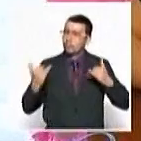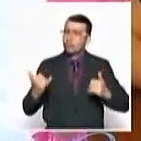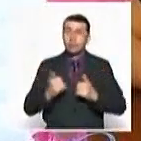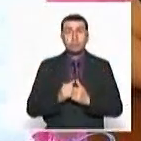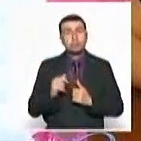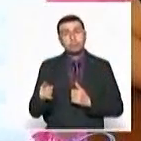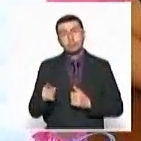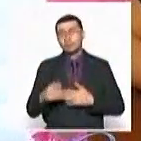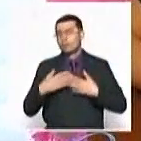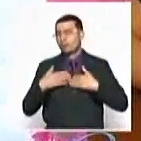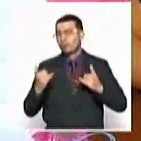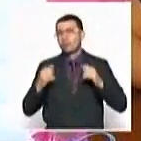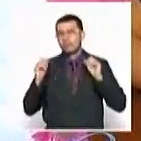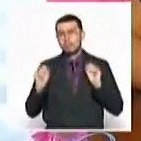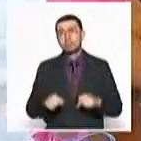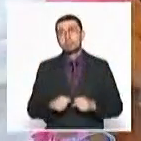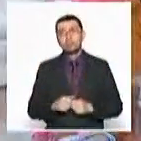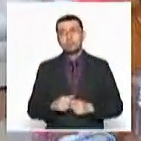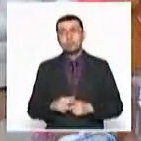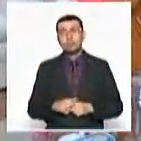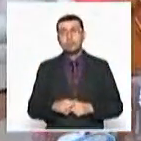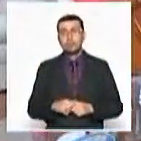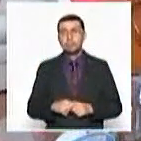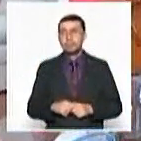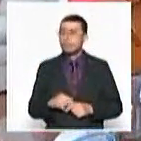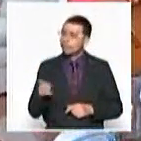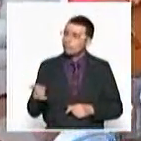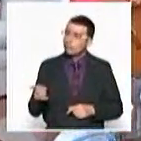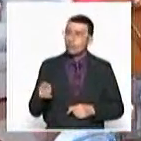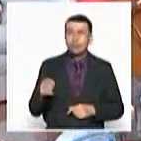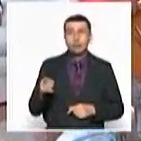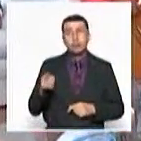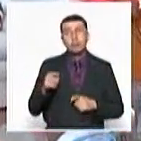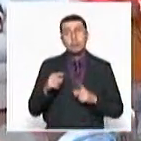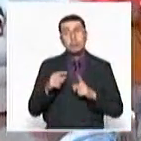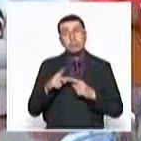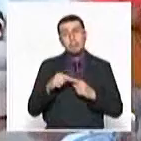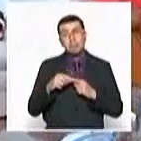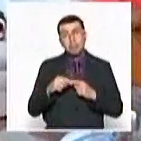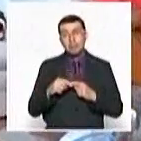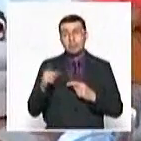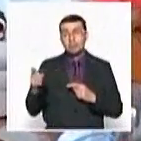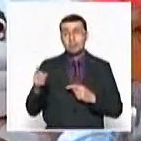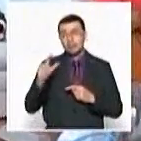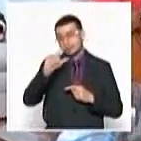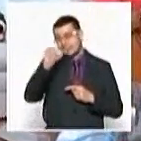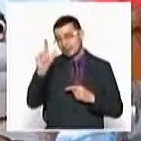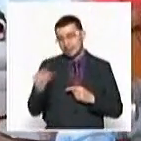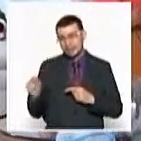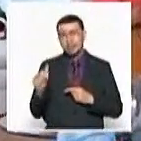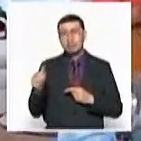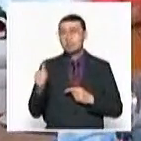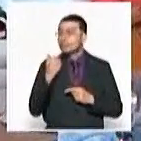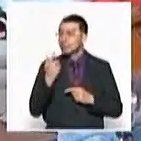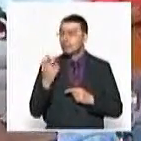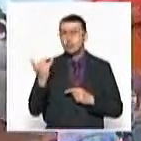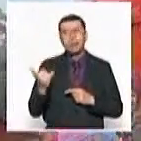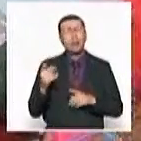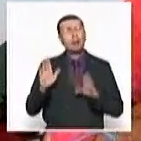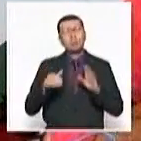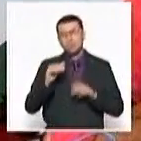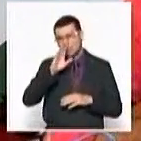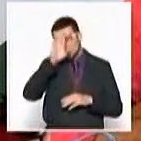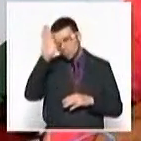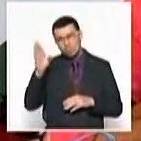Navidades llenas de felicidad. Recibía un mensaje de un primo de Italia y decía cómo se ha perdido la costumbre de las novenas,